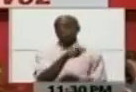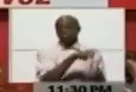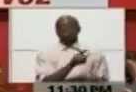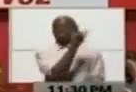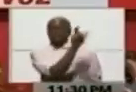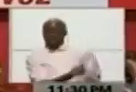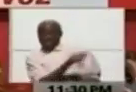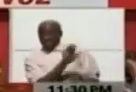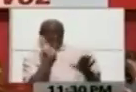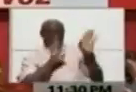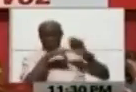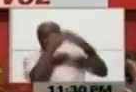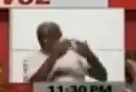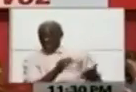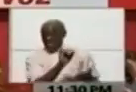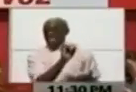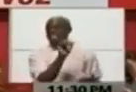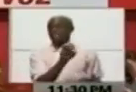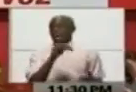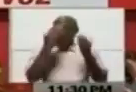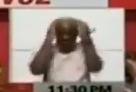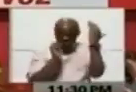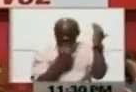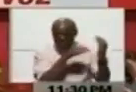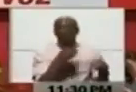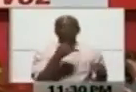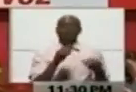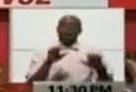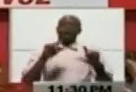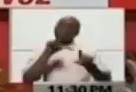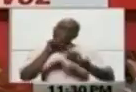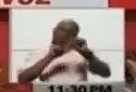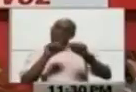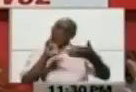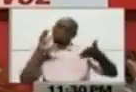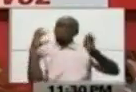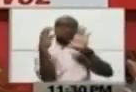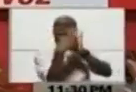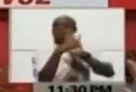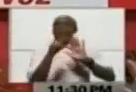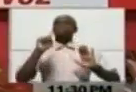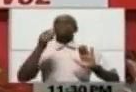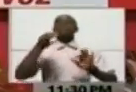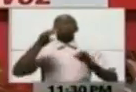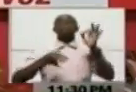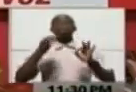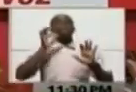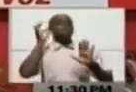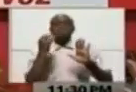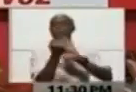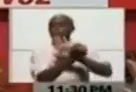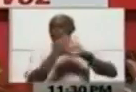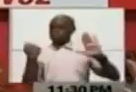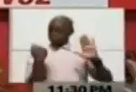García ya eliminó de su cuenta el Twitter el logo que lo identificaba con el partido Primero Justicia. Ya